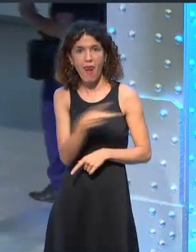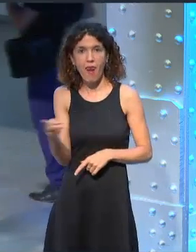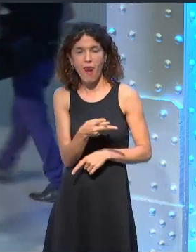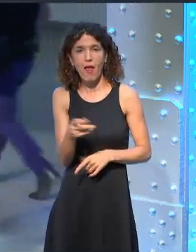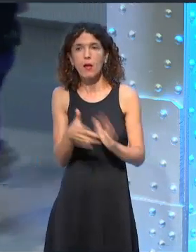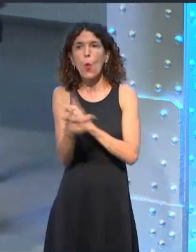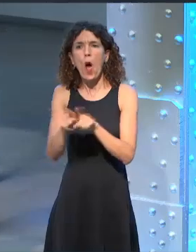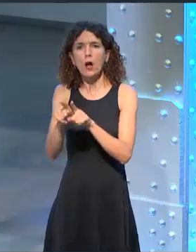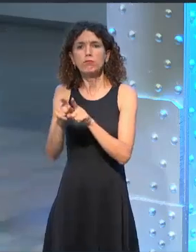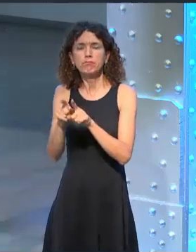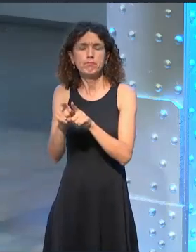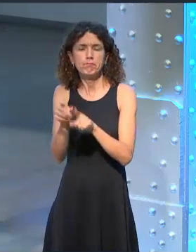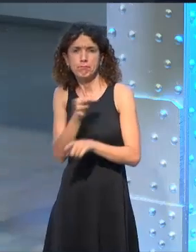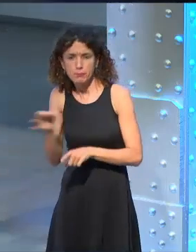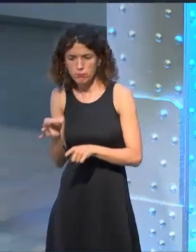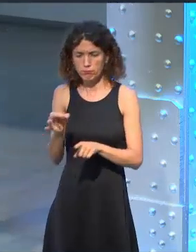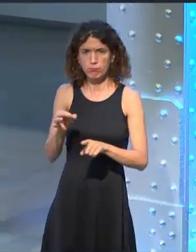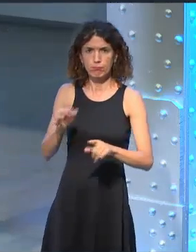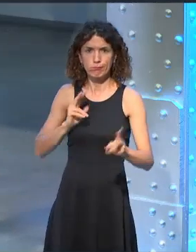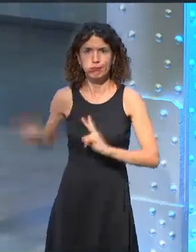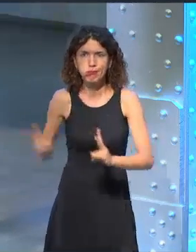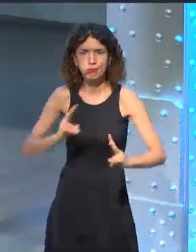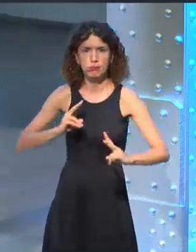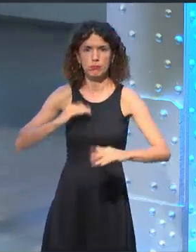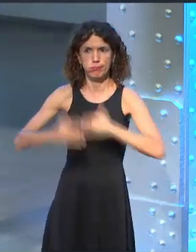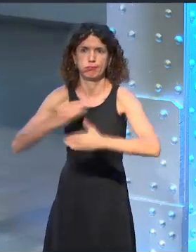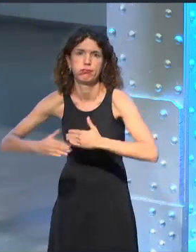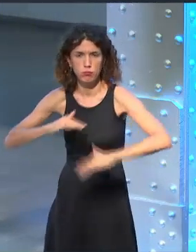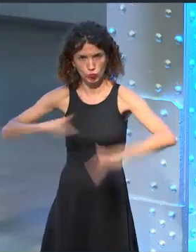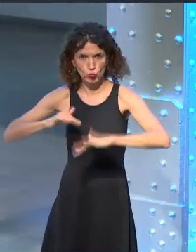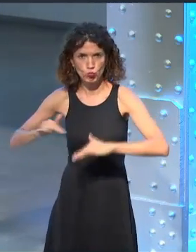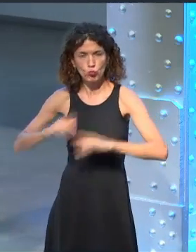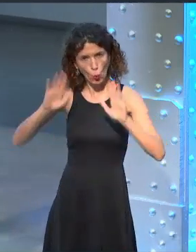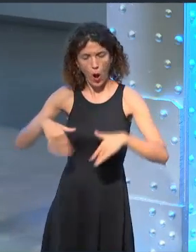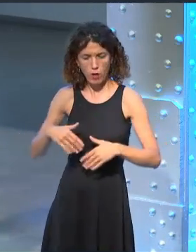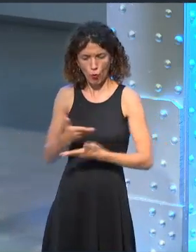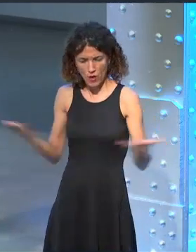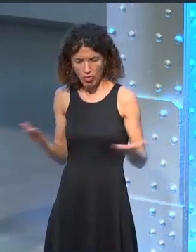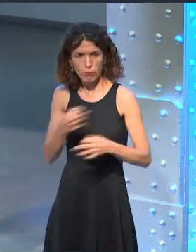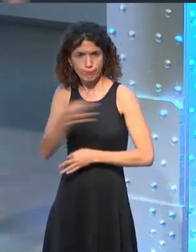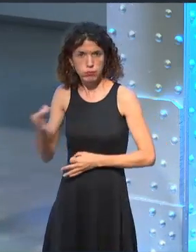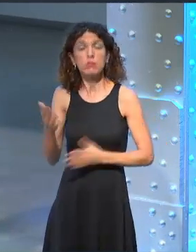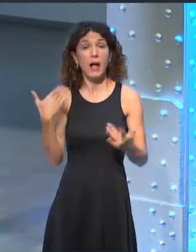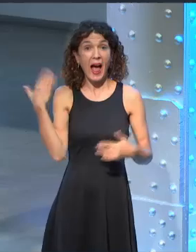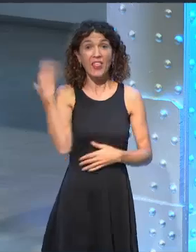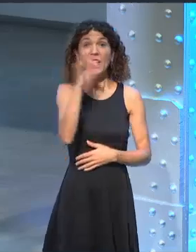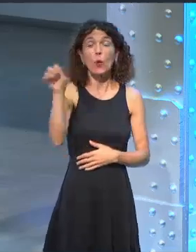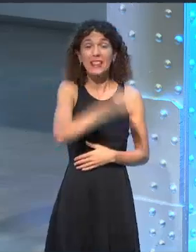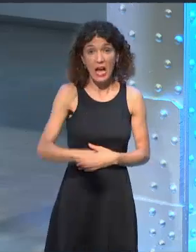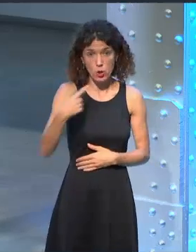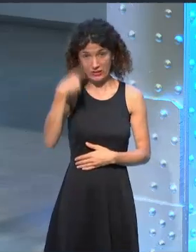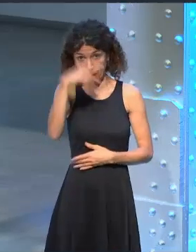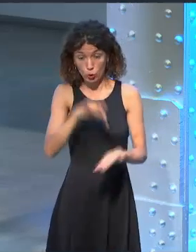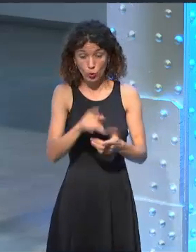que respondía, era proactivo, hacía todo lo que tú esperas de una persona que puedes confiar. Entonces, hace 50 años que sabemos